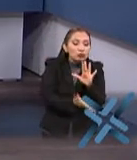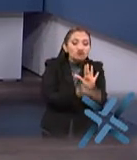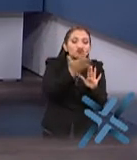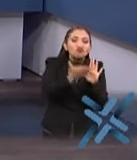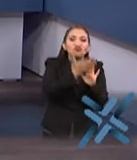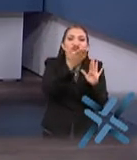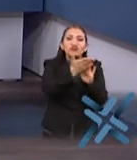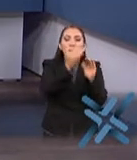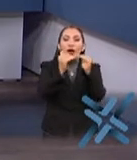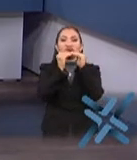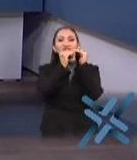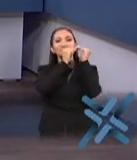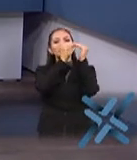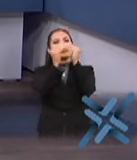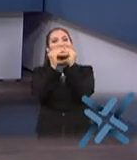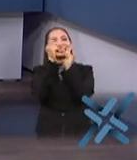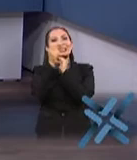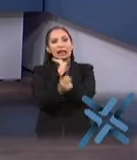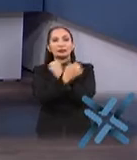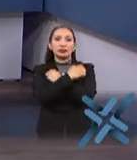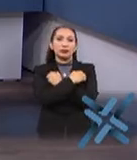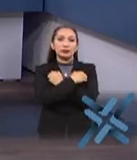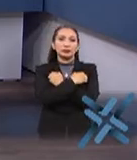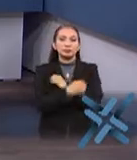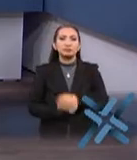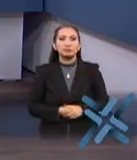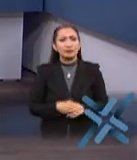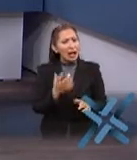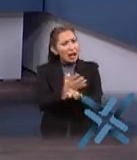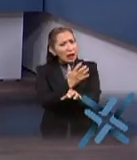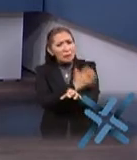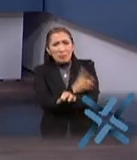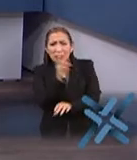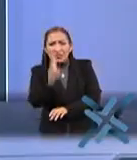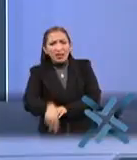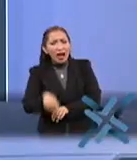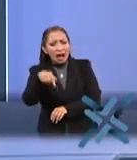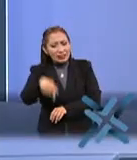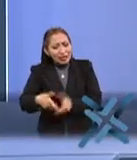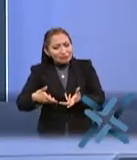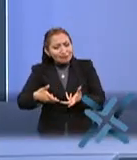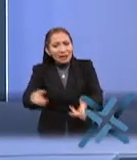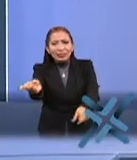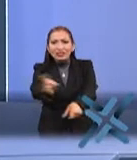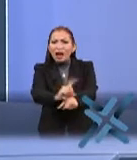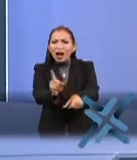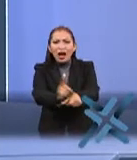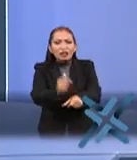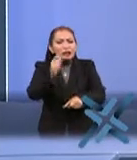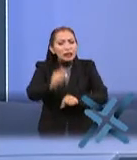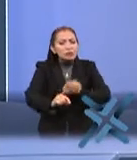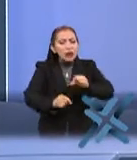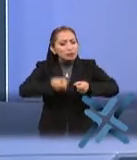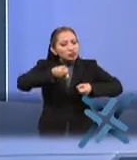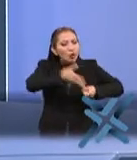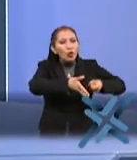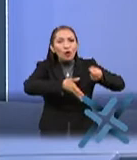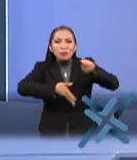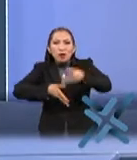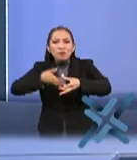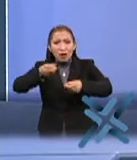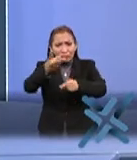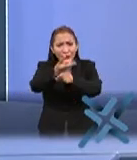esta democratización de lo que es la educación. Pues que nos acompañen, ¿no? Que nos acompañen en este camino diario de ir compartiendo